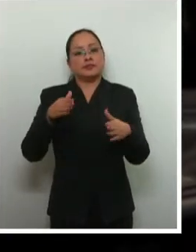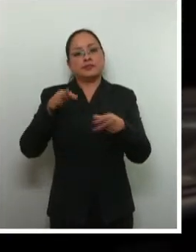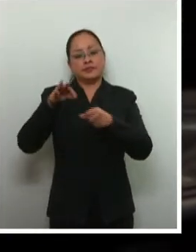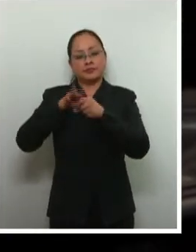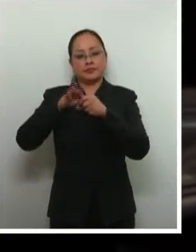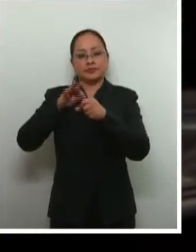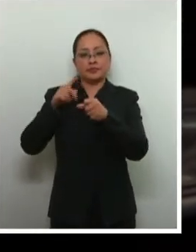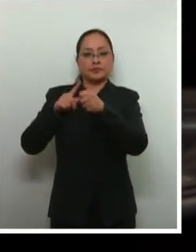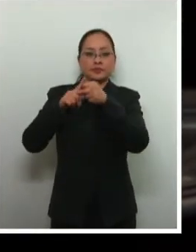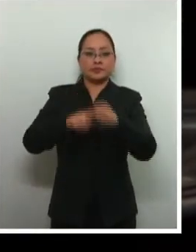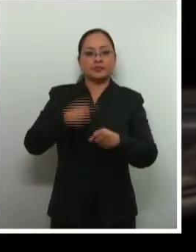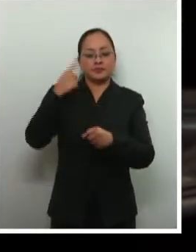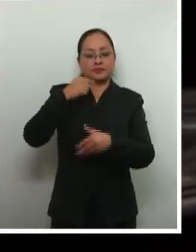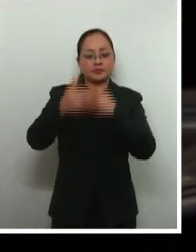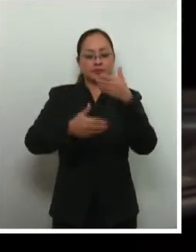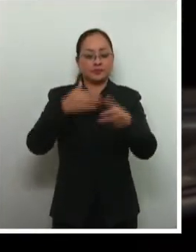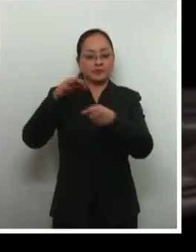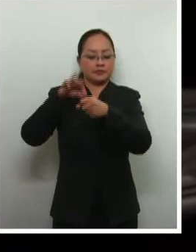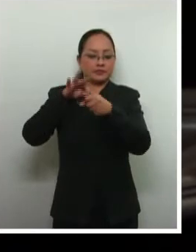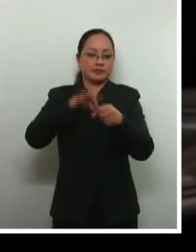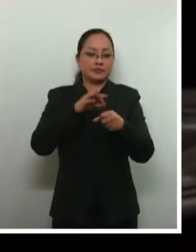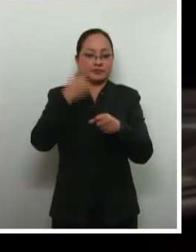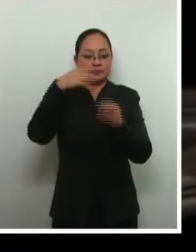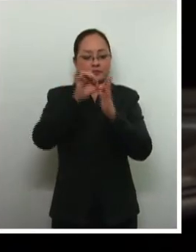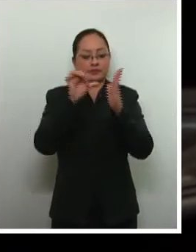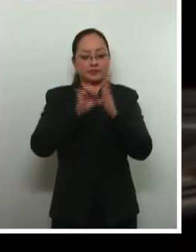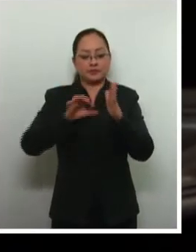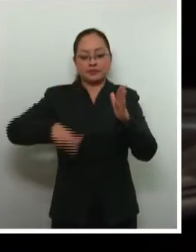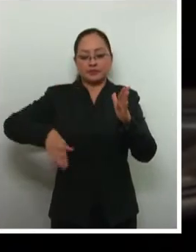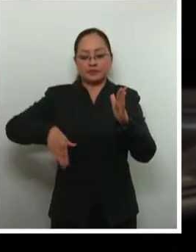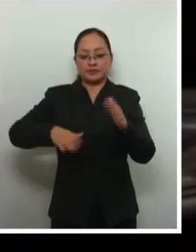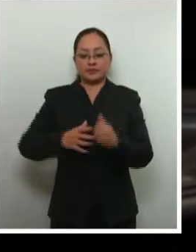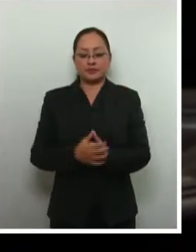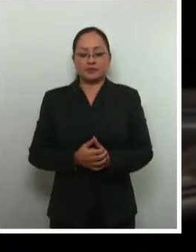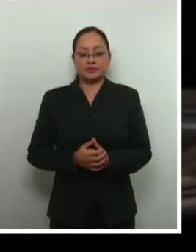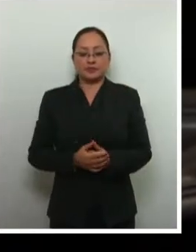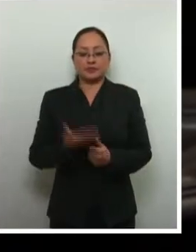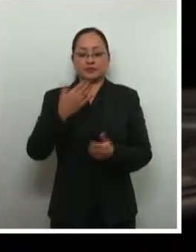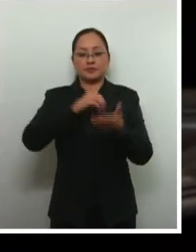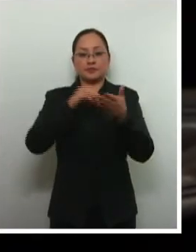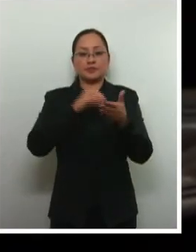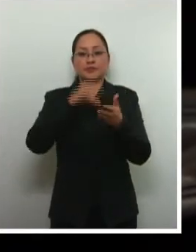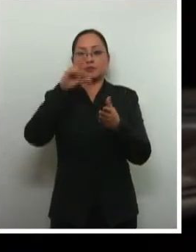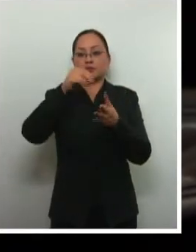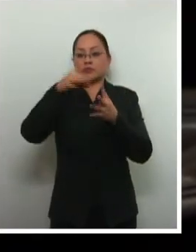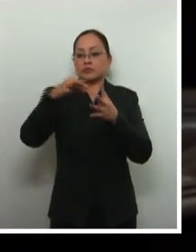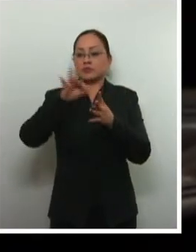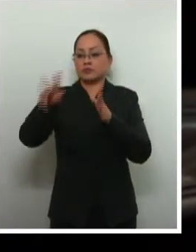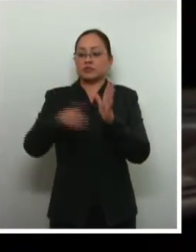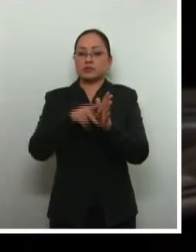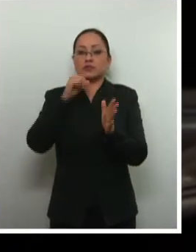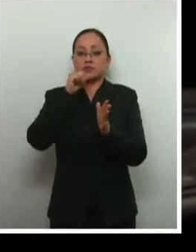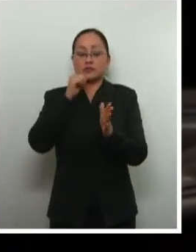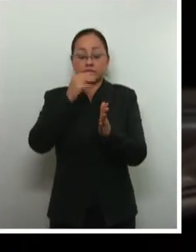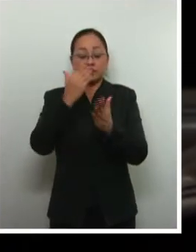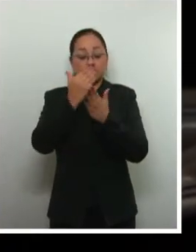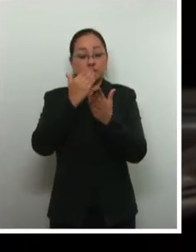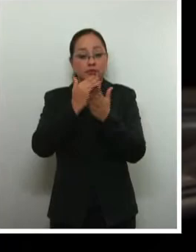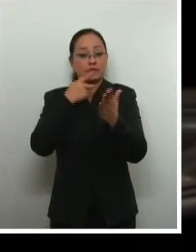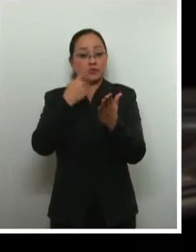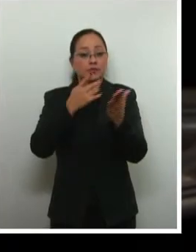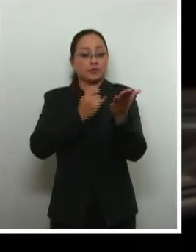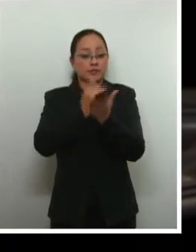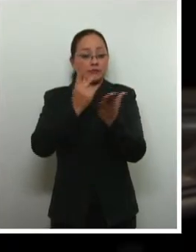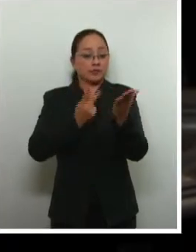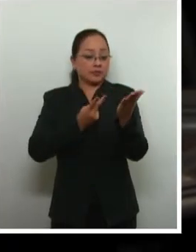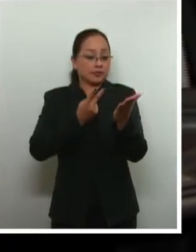minutos para proceder a la votación del artículo mencionado, con los numerales no reservados del proyecto de decreto.